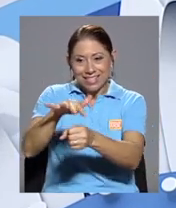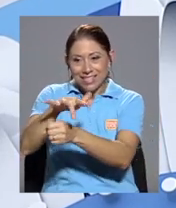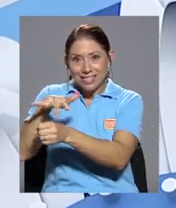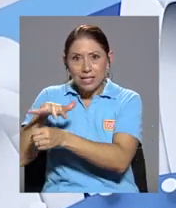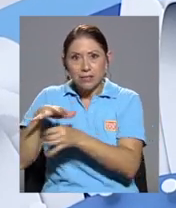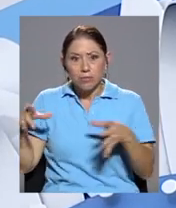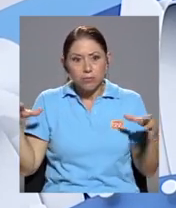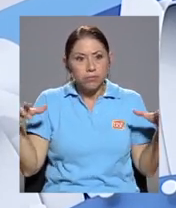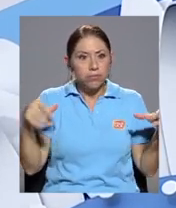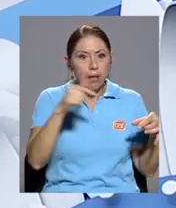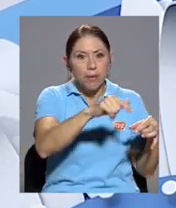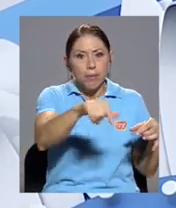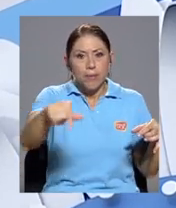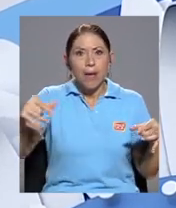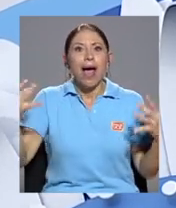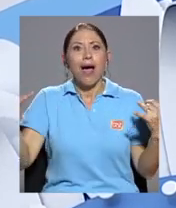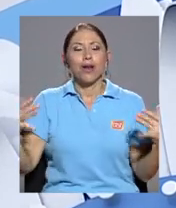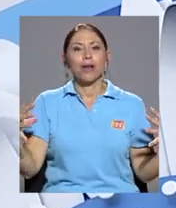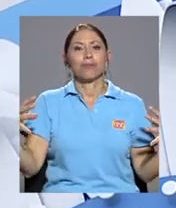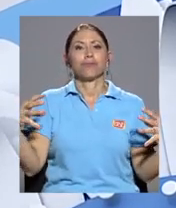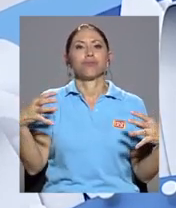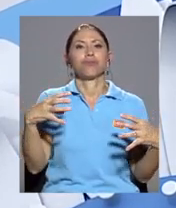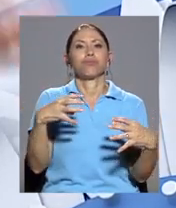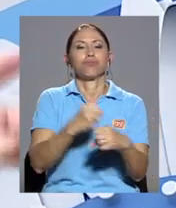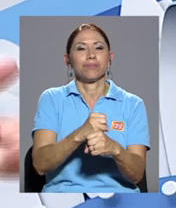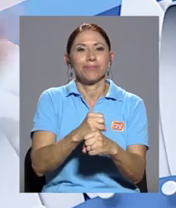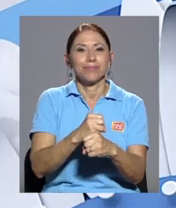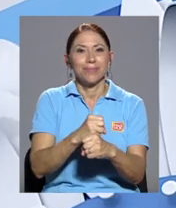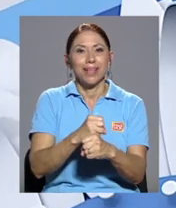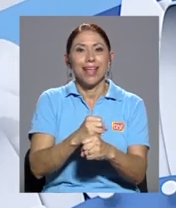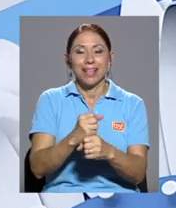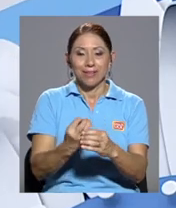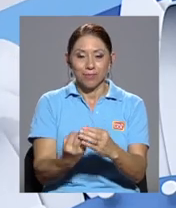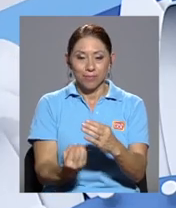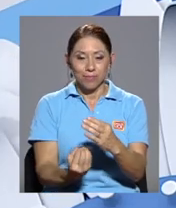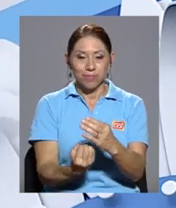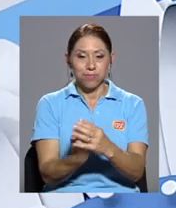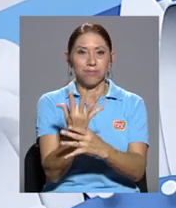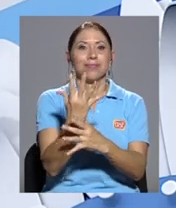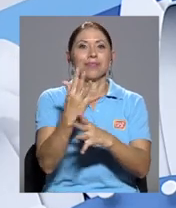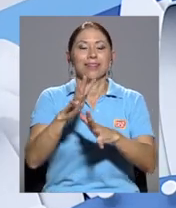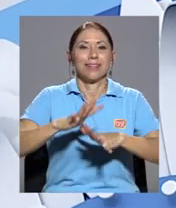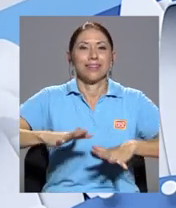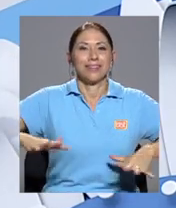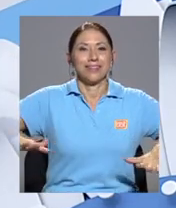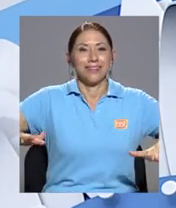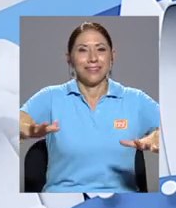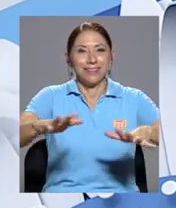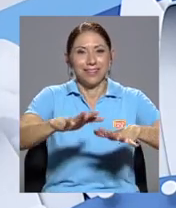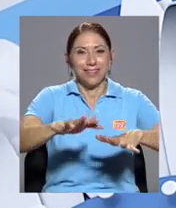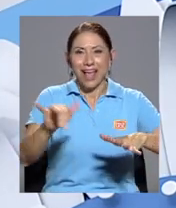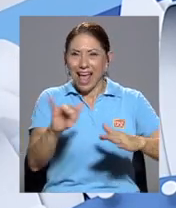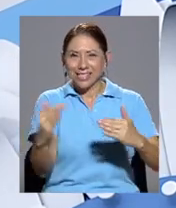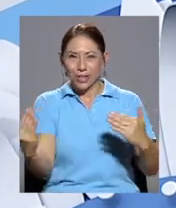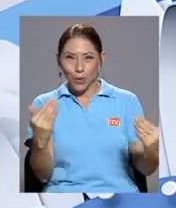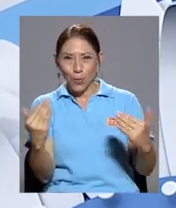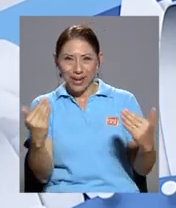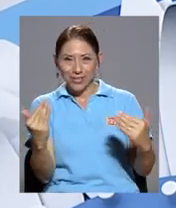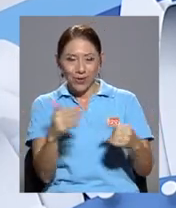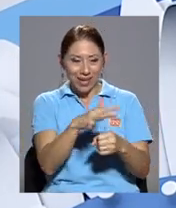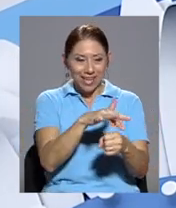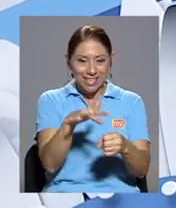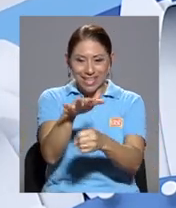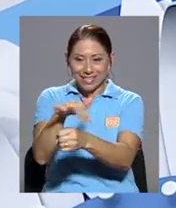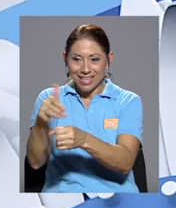hora hacia los años 50 es que el archipiélago se convirtiera en continente como decía don rodrigo facio